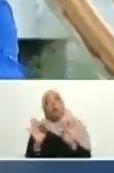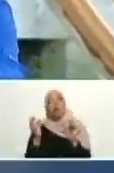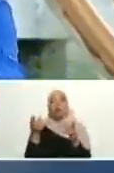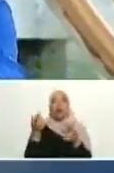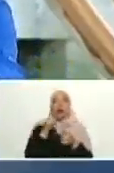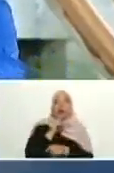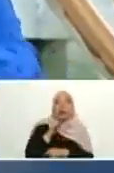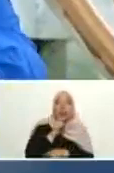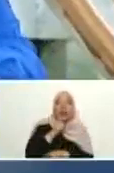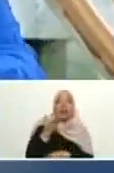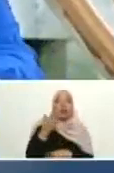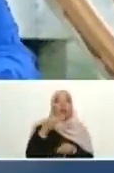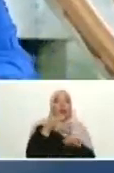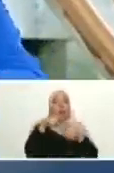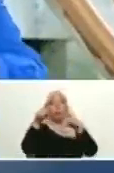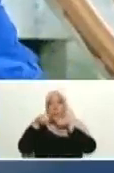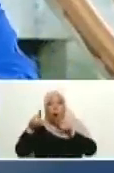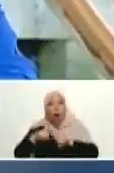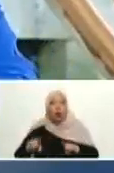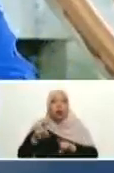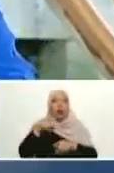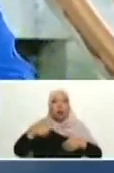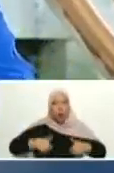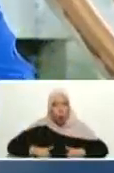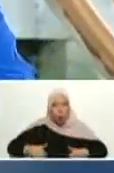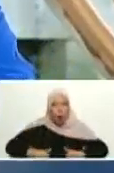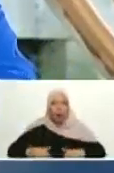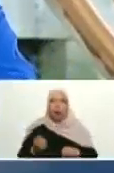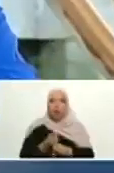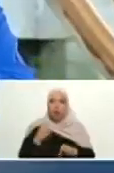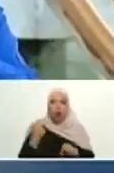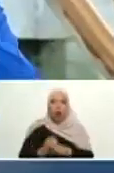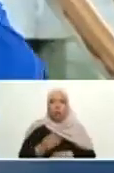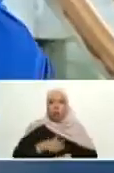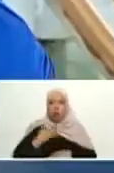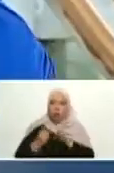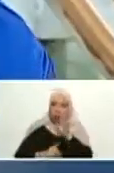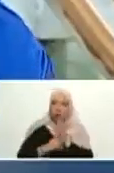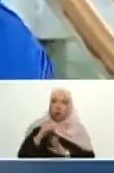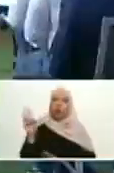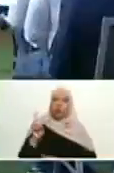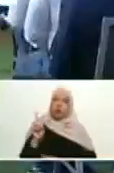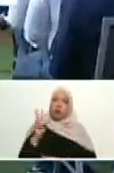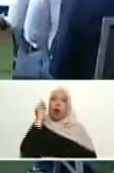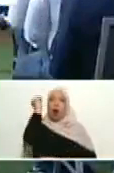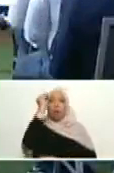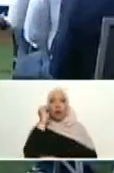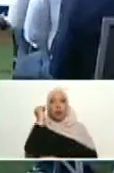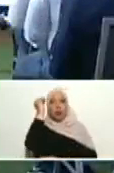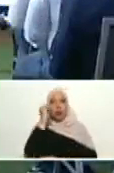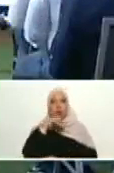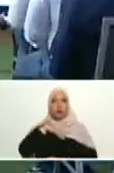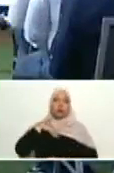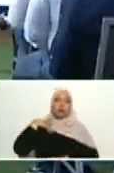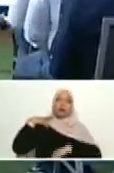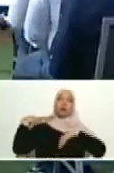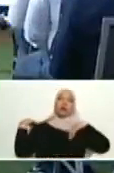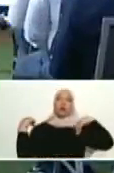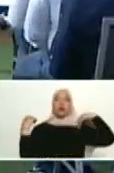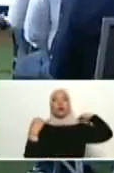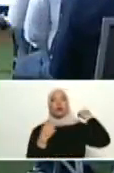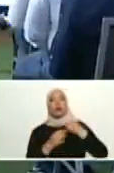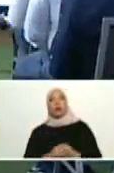complejo, pero lo estamos haciendo y lo vamos a hacer. ¿Ah? Amerita pensar un equipo que